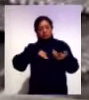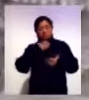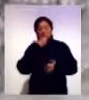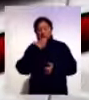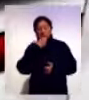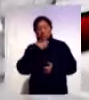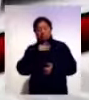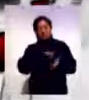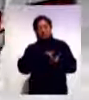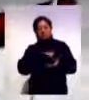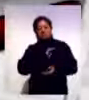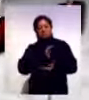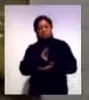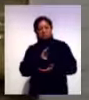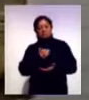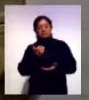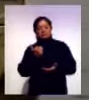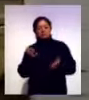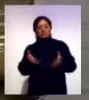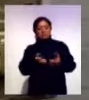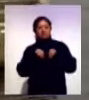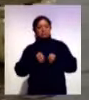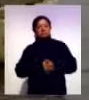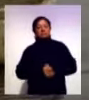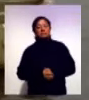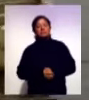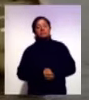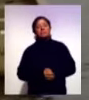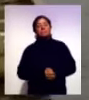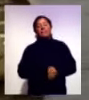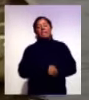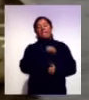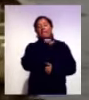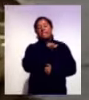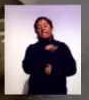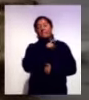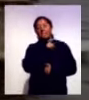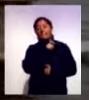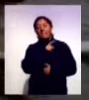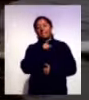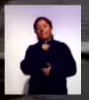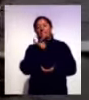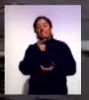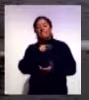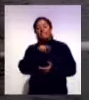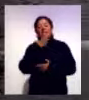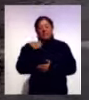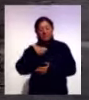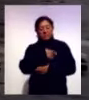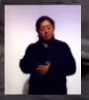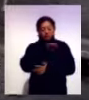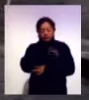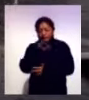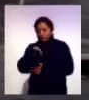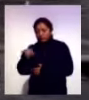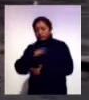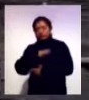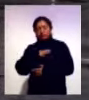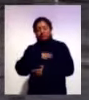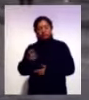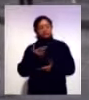rescate. La Comisión Nacional de Acuacultura y Pesca informó que en lo que va del año ha resuelto 65%